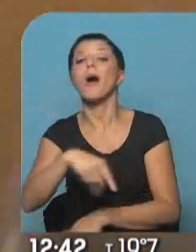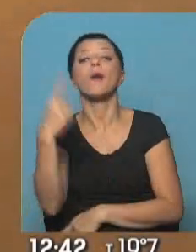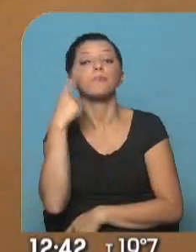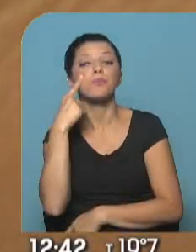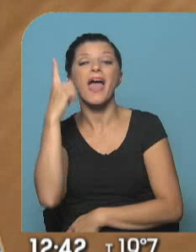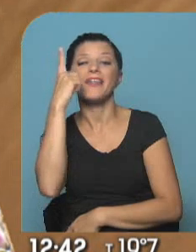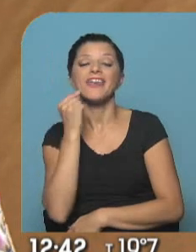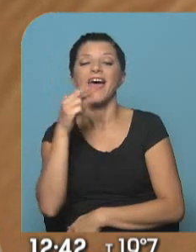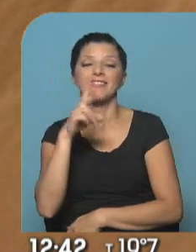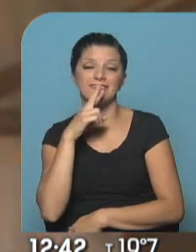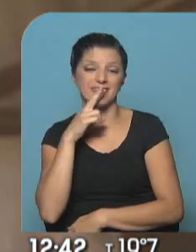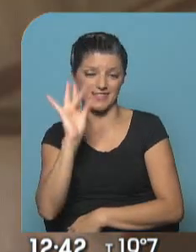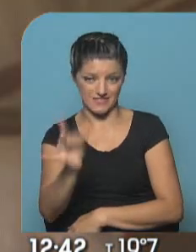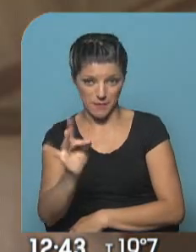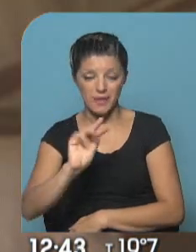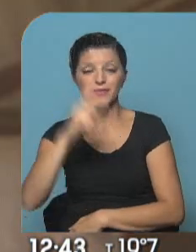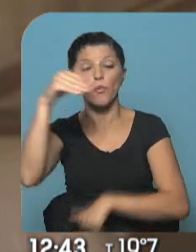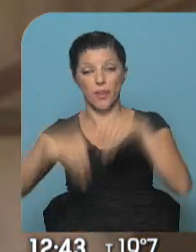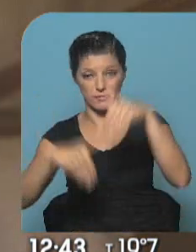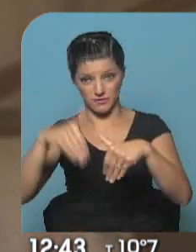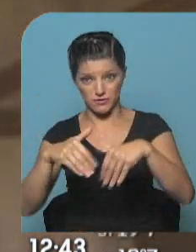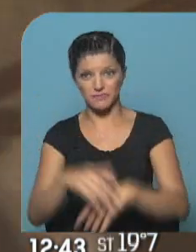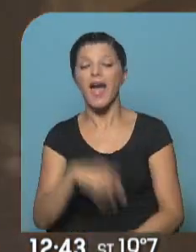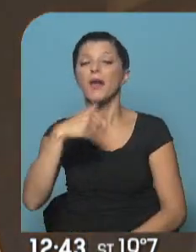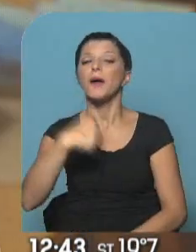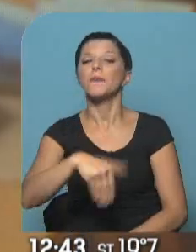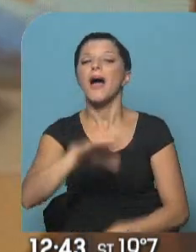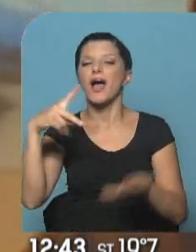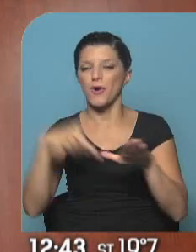diciembre, cuando efectivamente se dé la segunda vuelta en Chile. Mientras tanto, nos vamos al primer corte y ya volvemos.